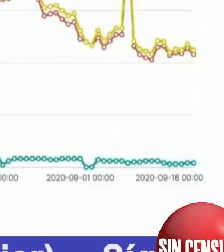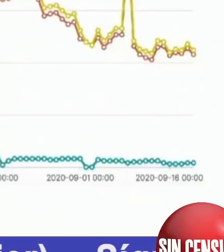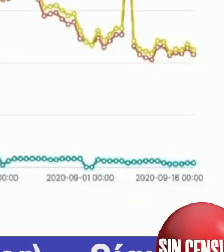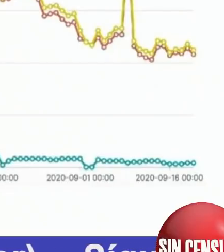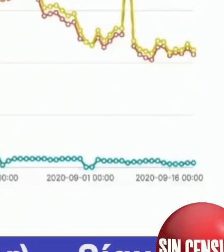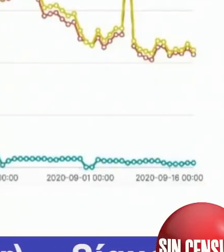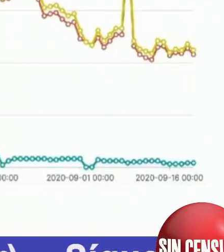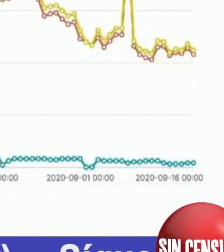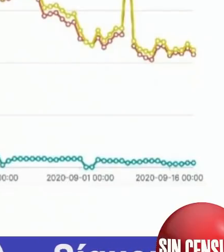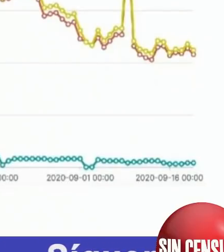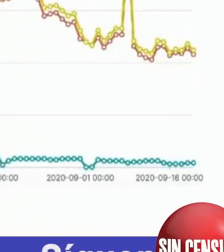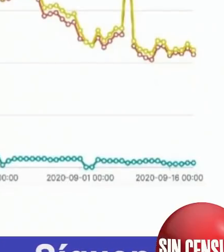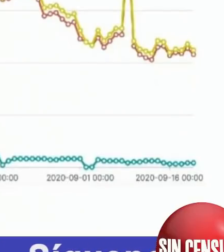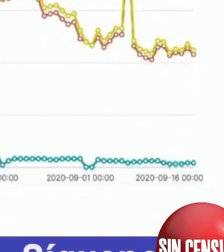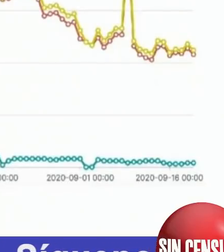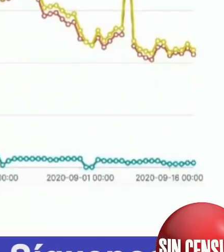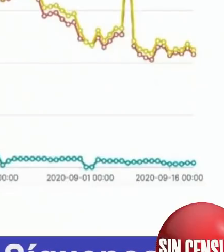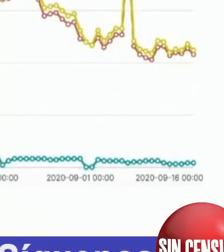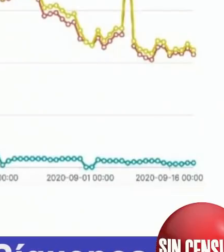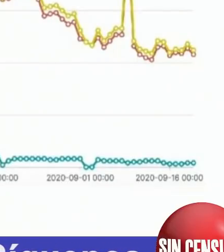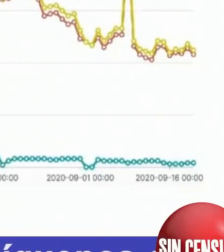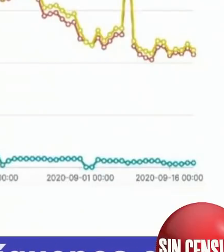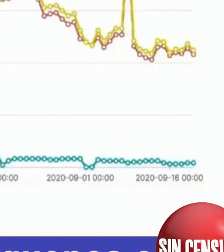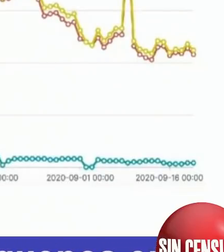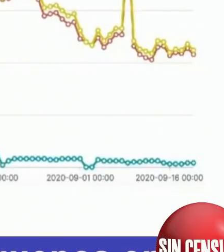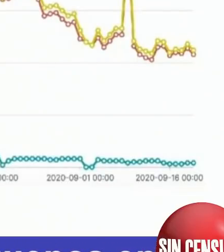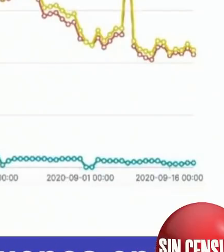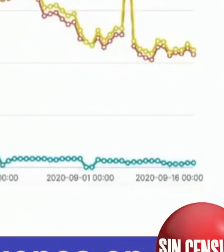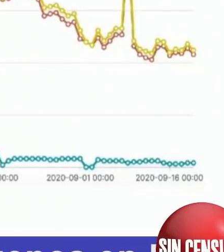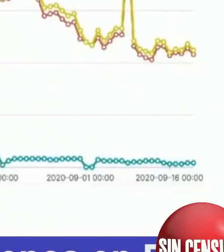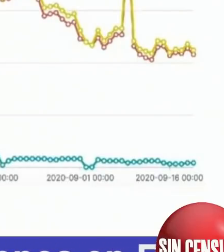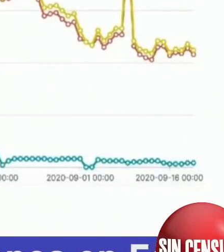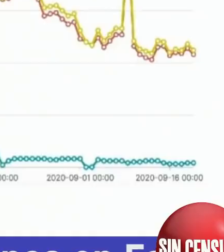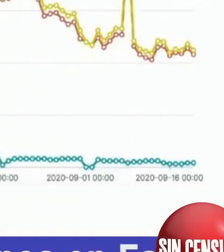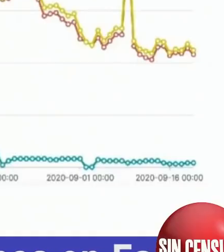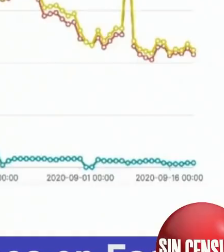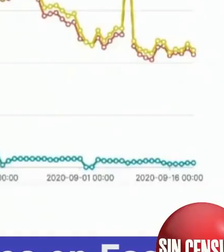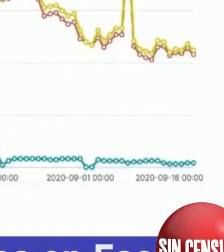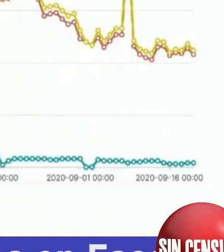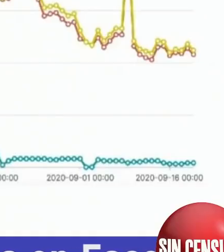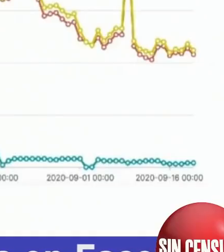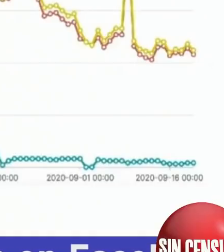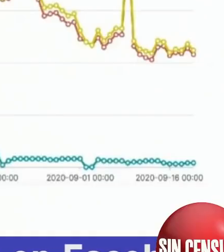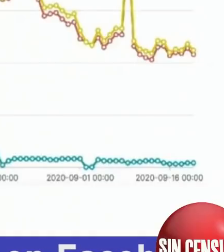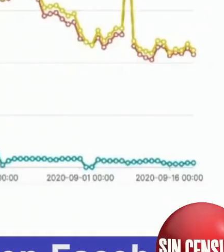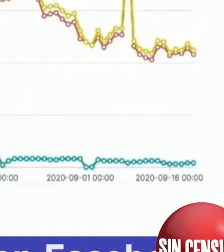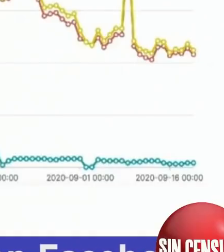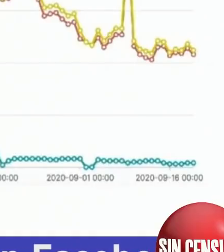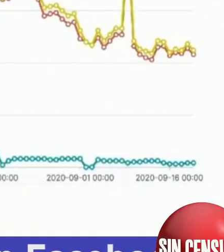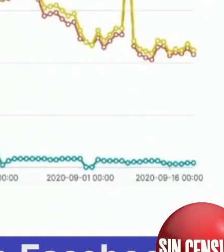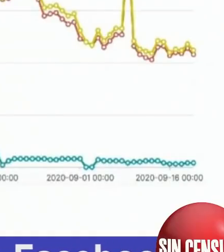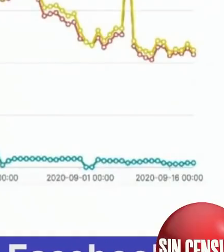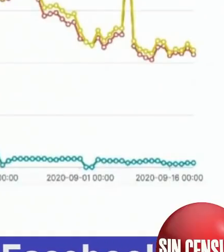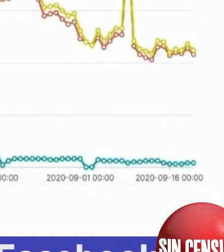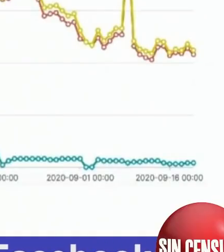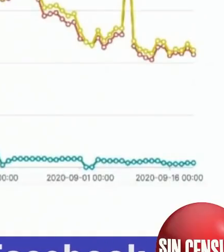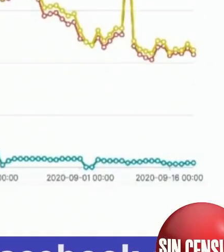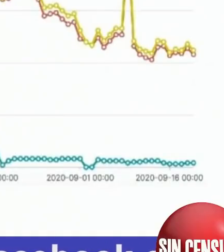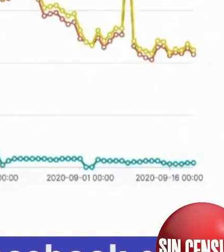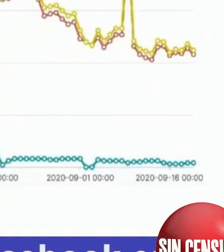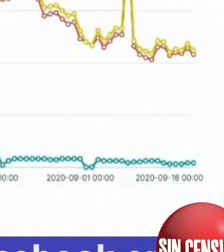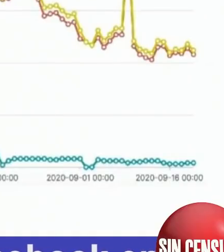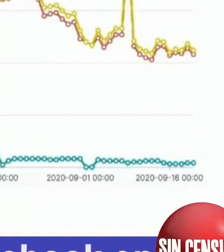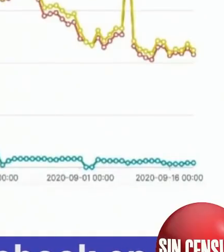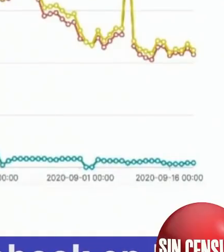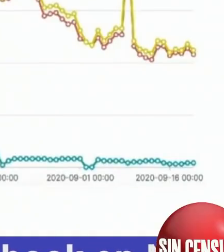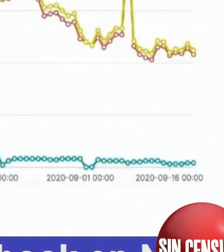superior y el número que está fuera de la casilla de color indica el cambio en puntos porcentuales en